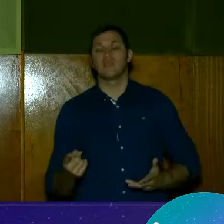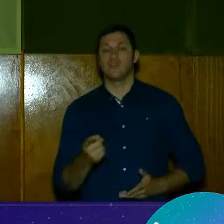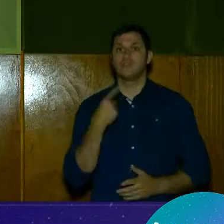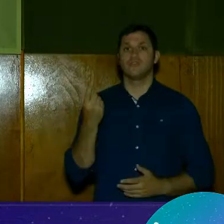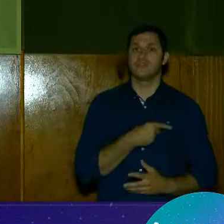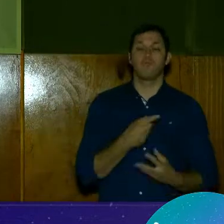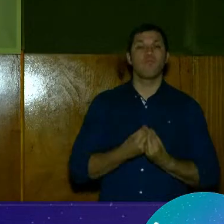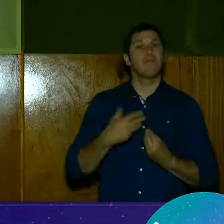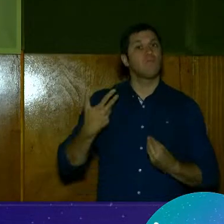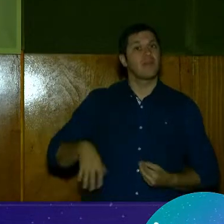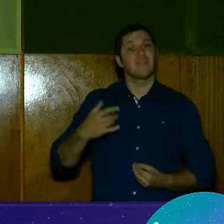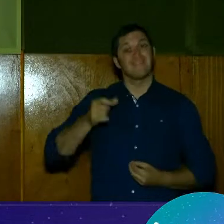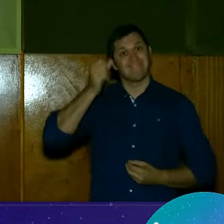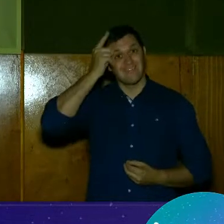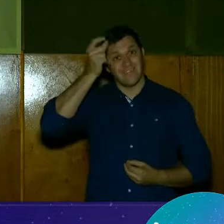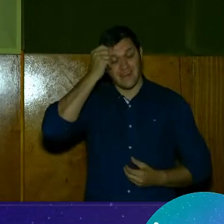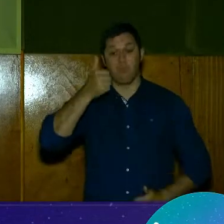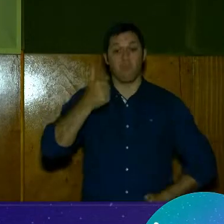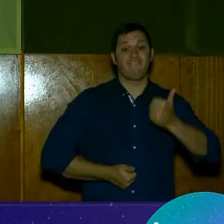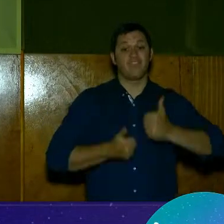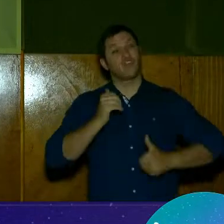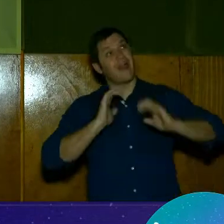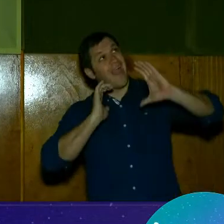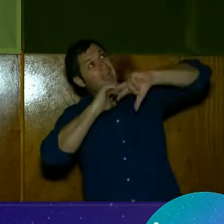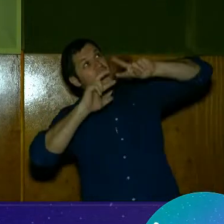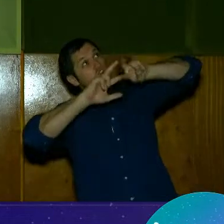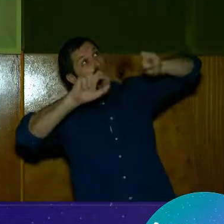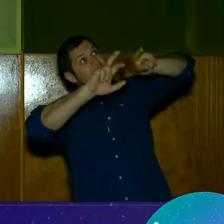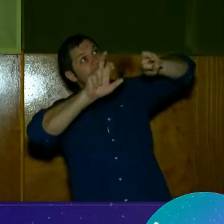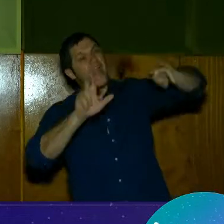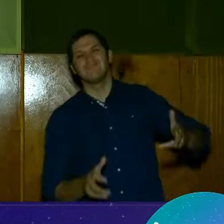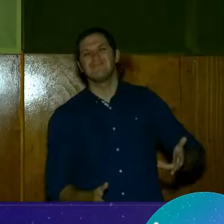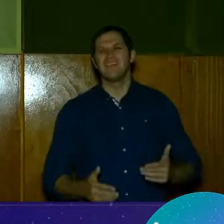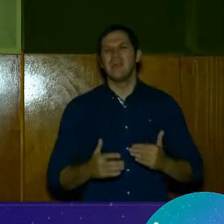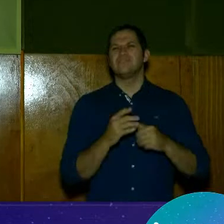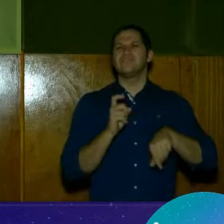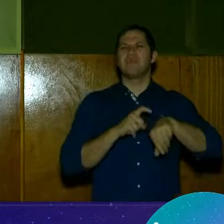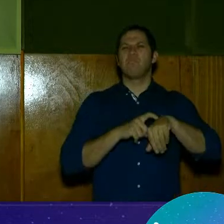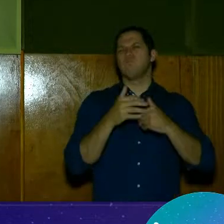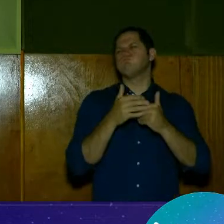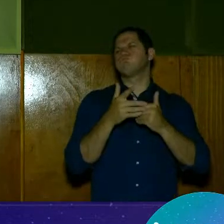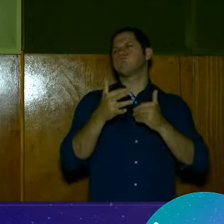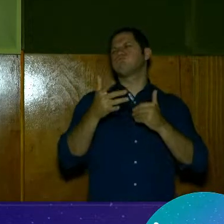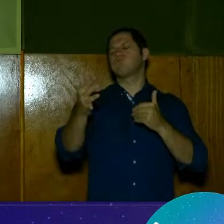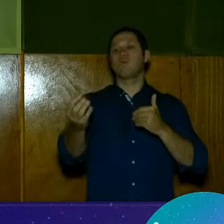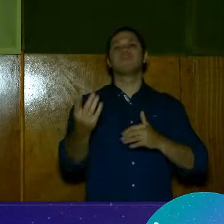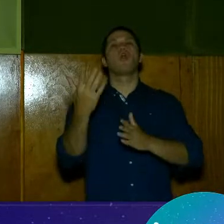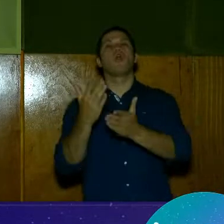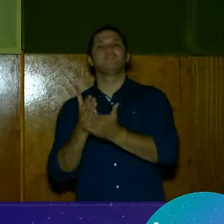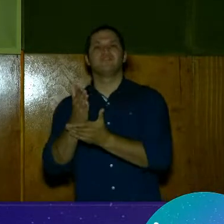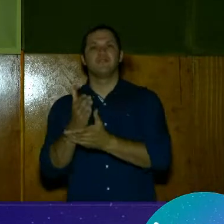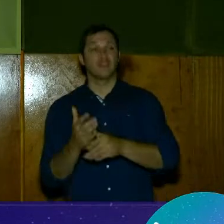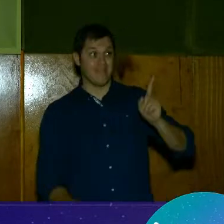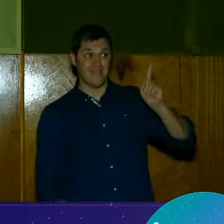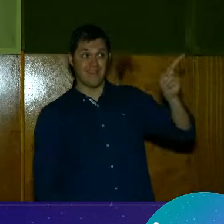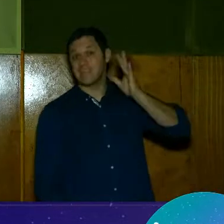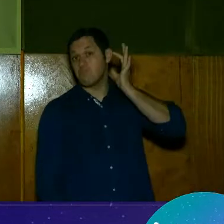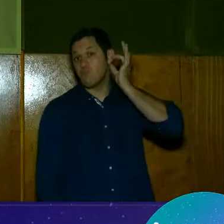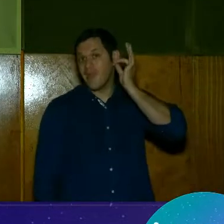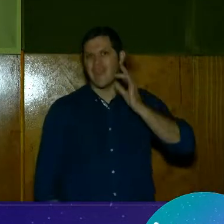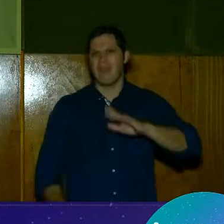que hicieron trabajos de astronomía es importante saber que la astronomía como disciplina independiente aparece